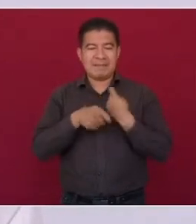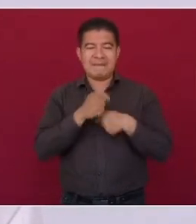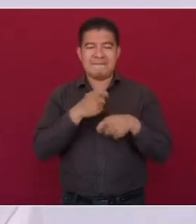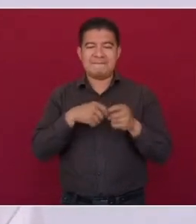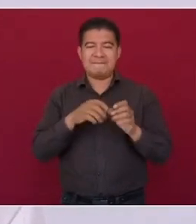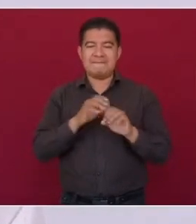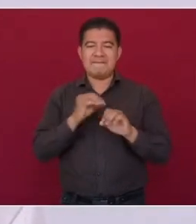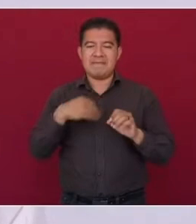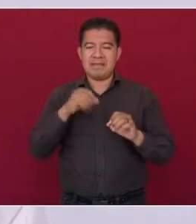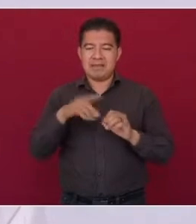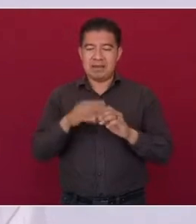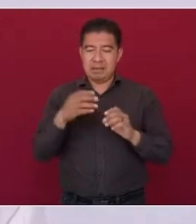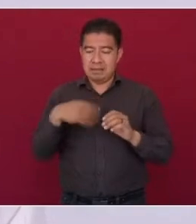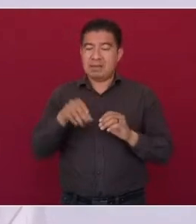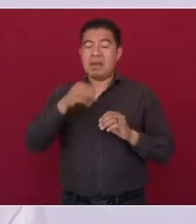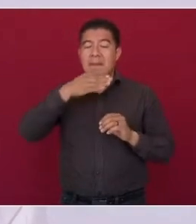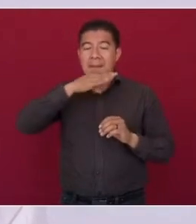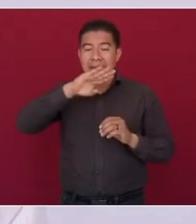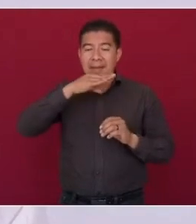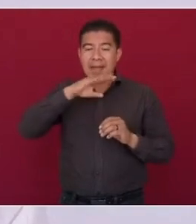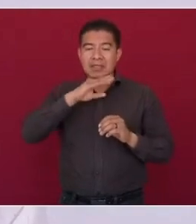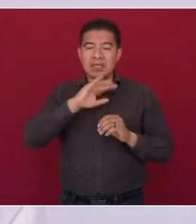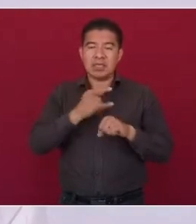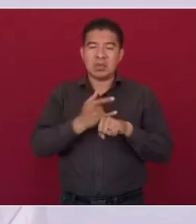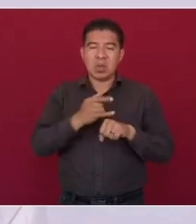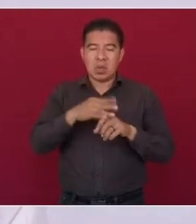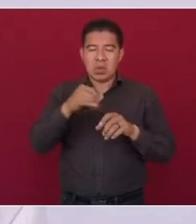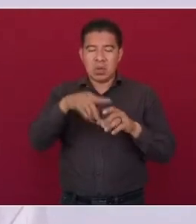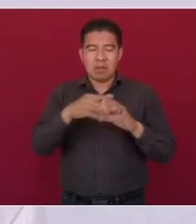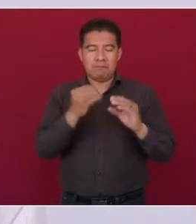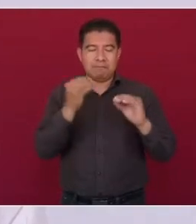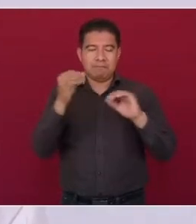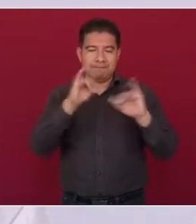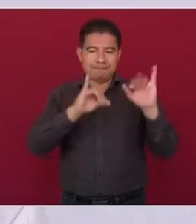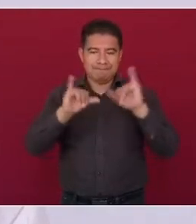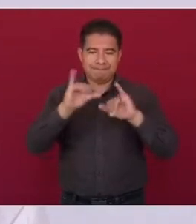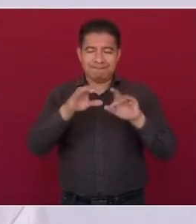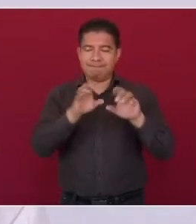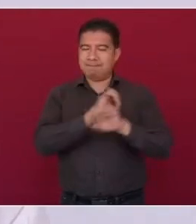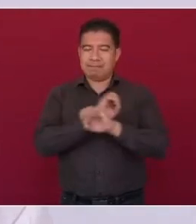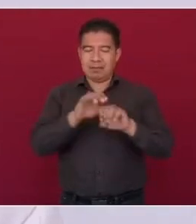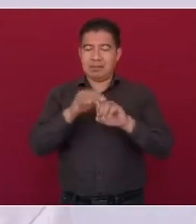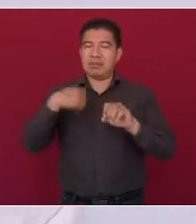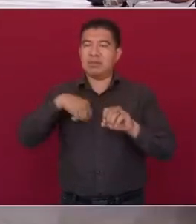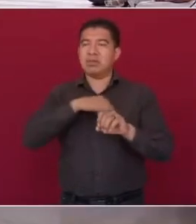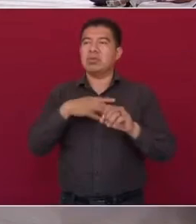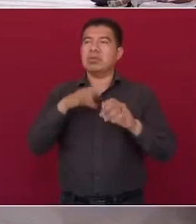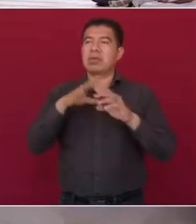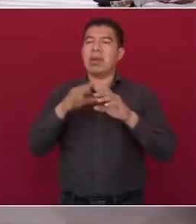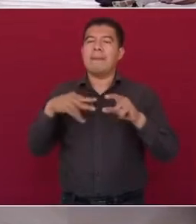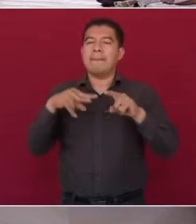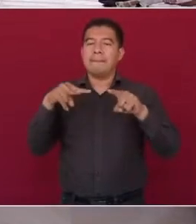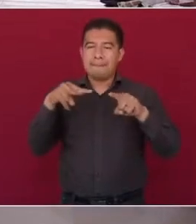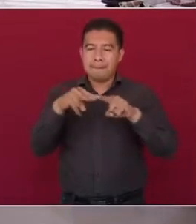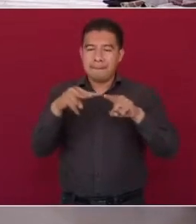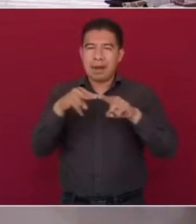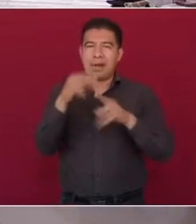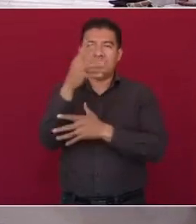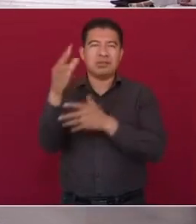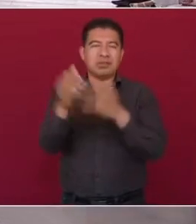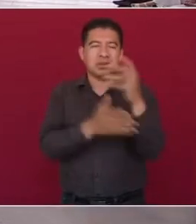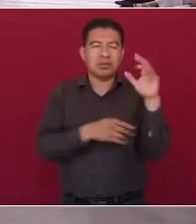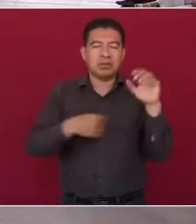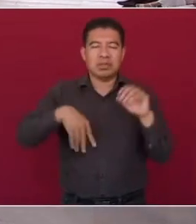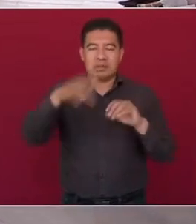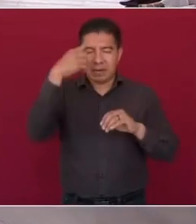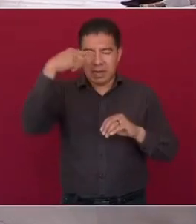ni el maíz transgénico. Hemos creado parques ecológicos de recreación y cultura,